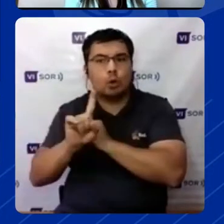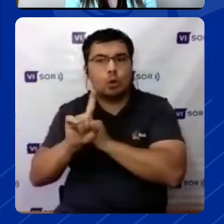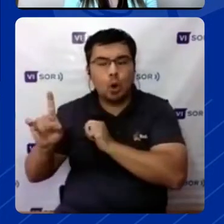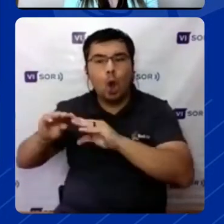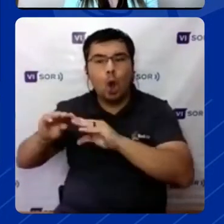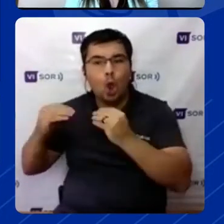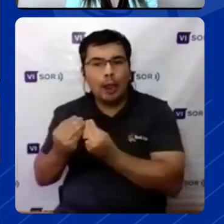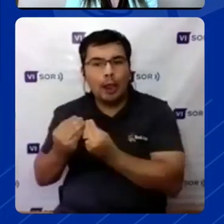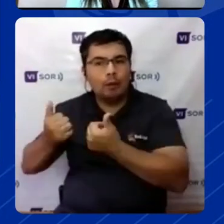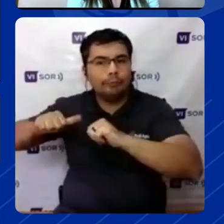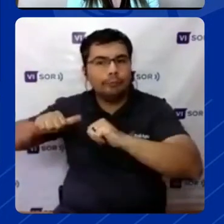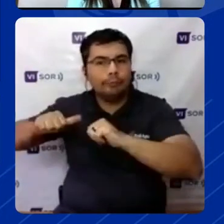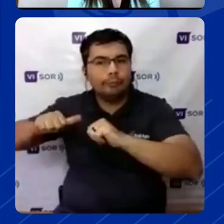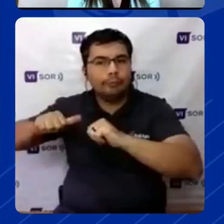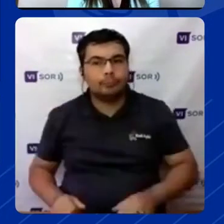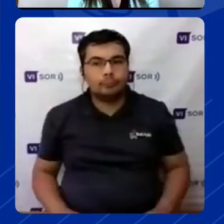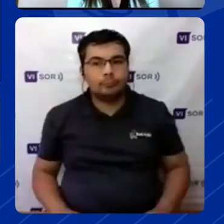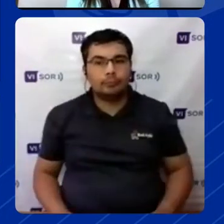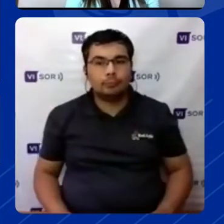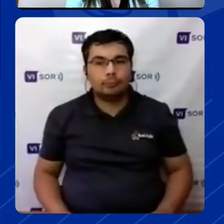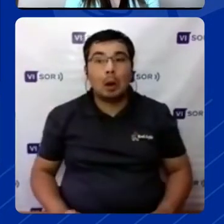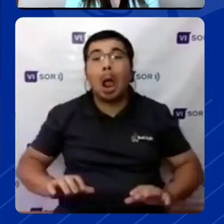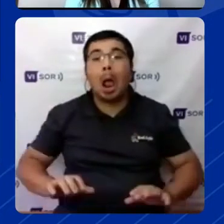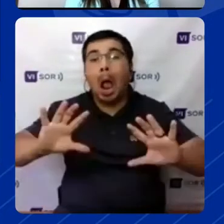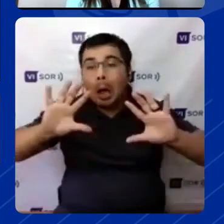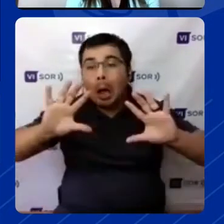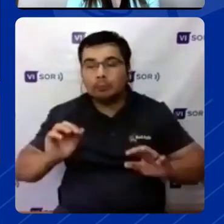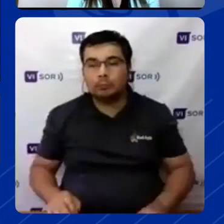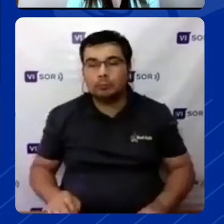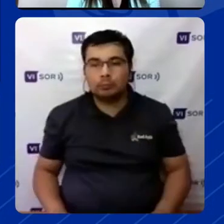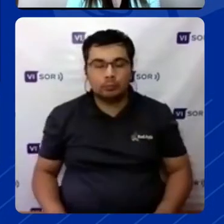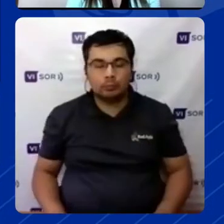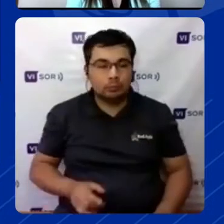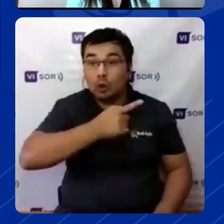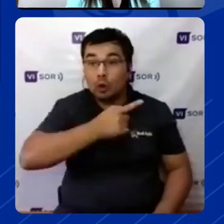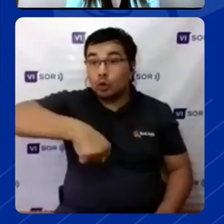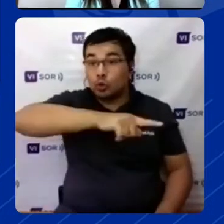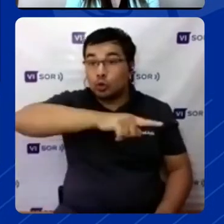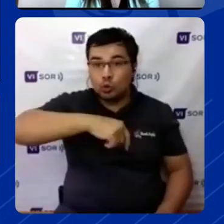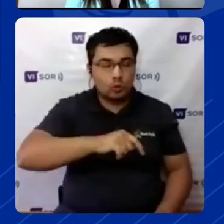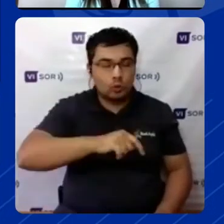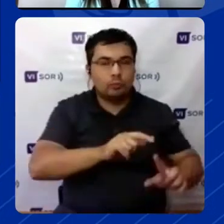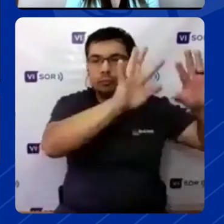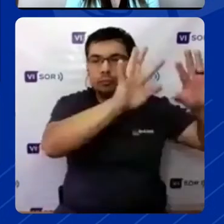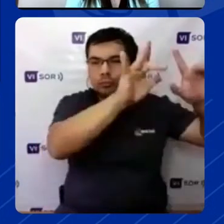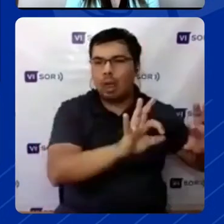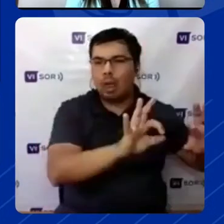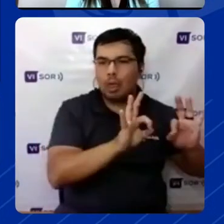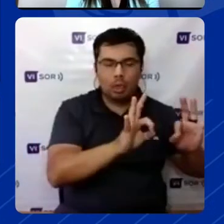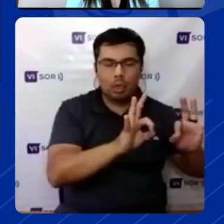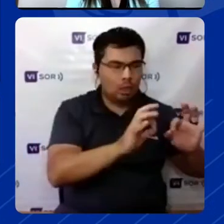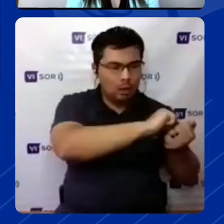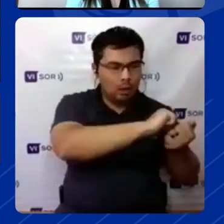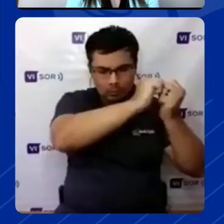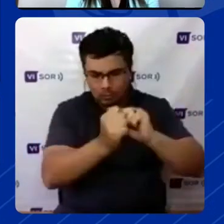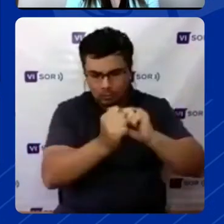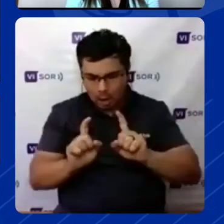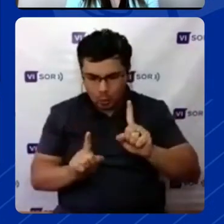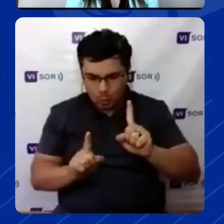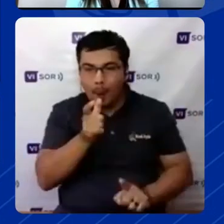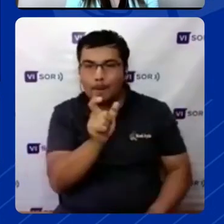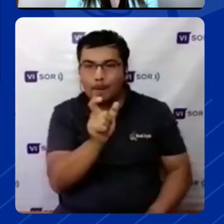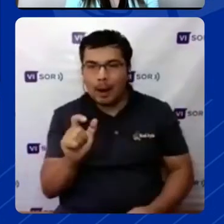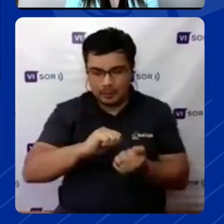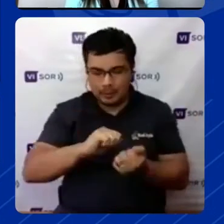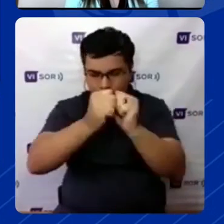puede pensar que al traspasar algunas palabras, cambiar el tono y el orden del contenido del